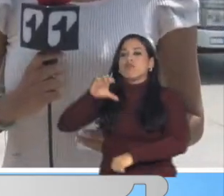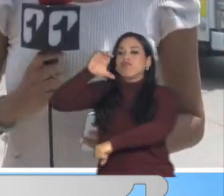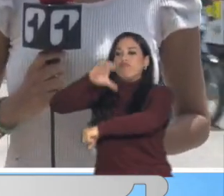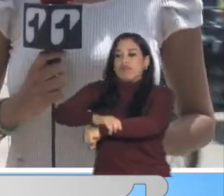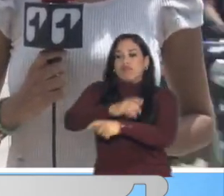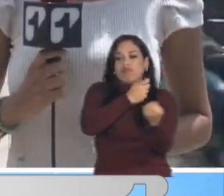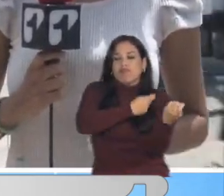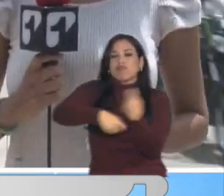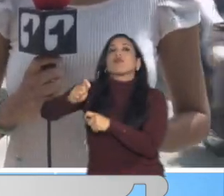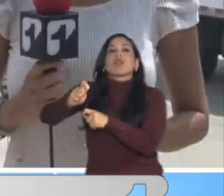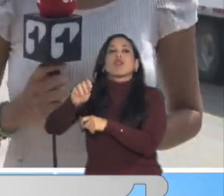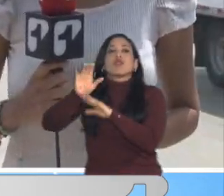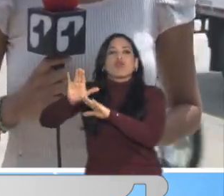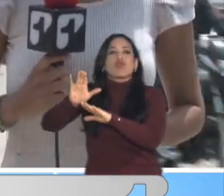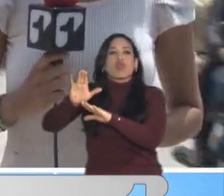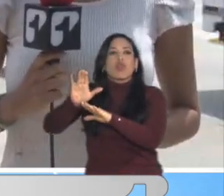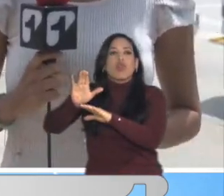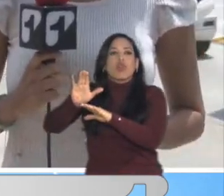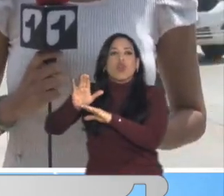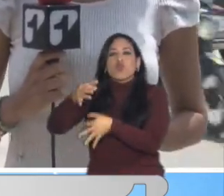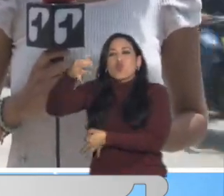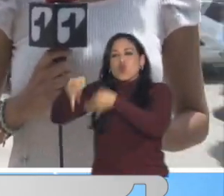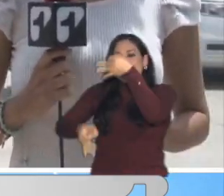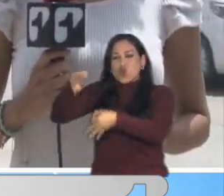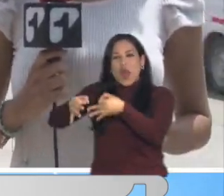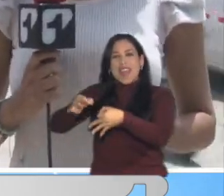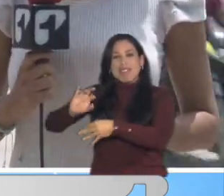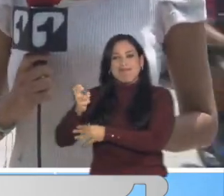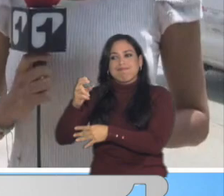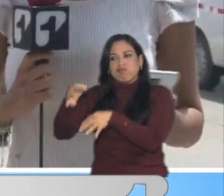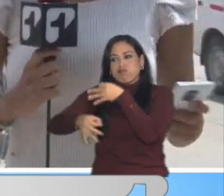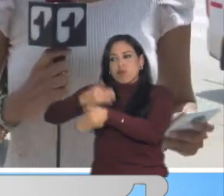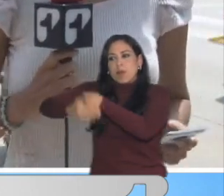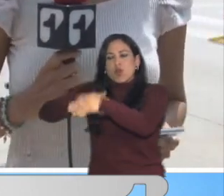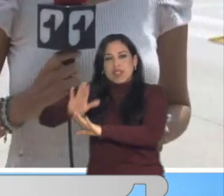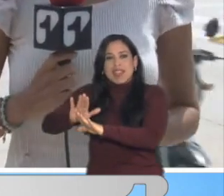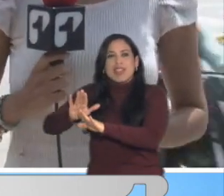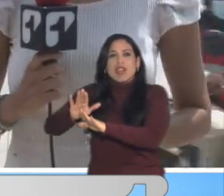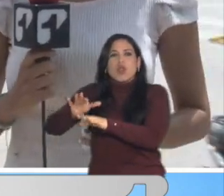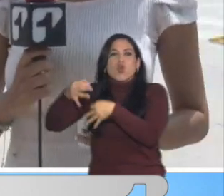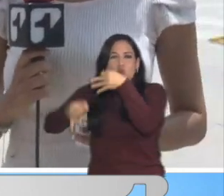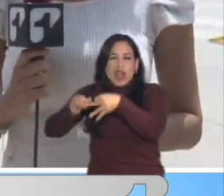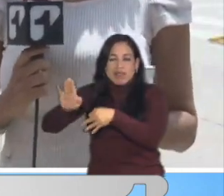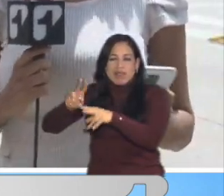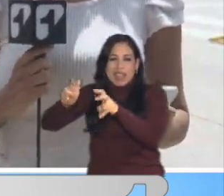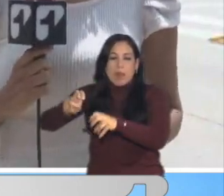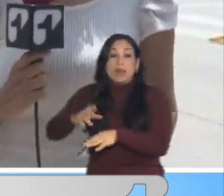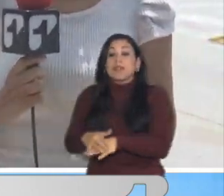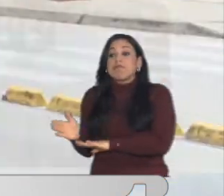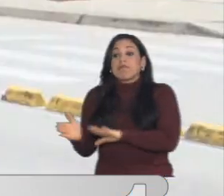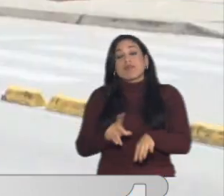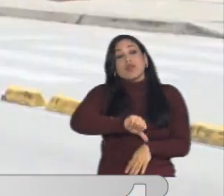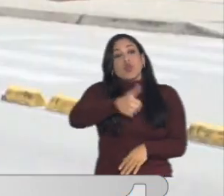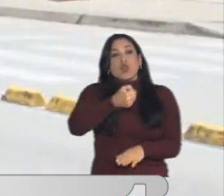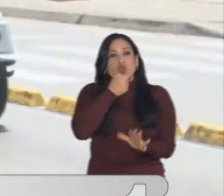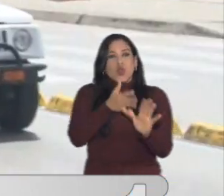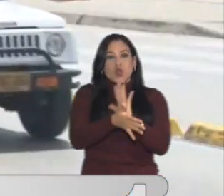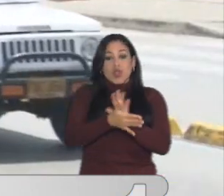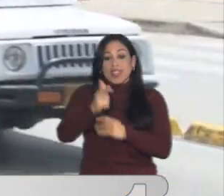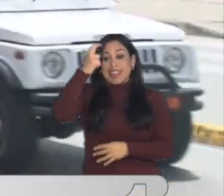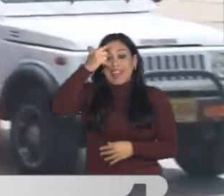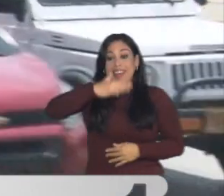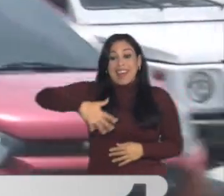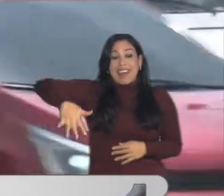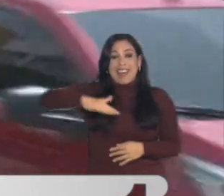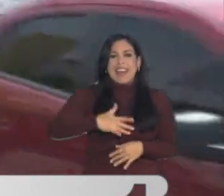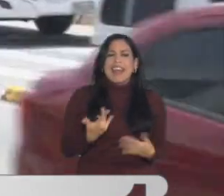y lo pusieron a disposición de un juez de control. De un juez de control de garantías. En otras noticias, en